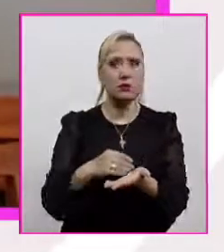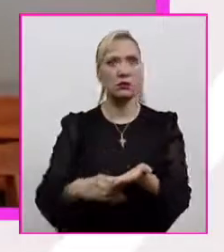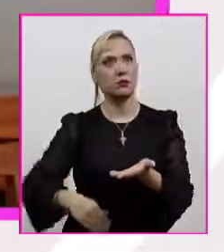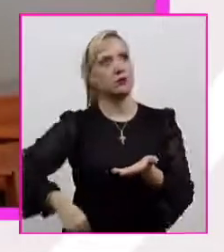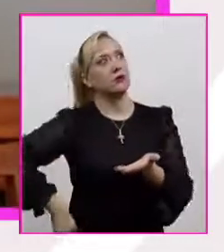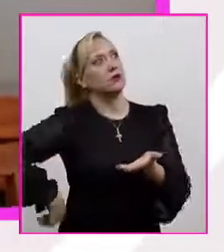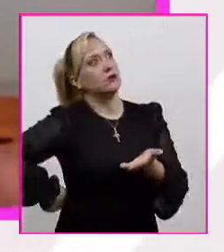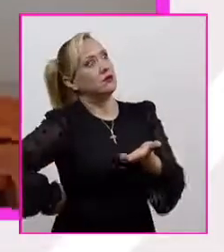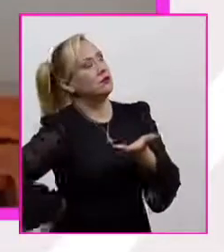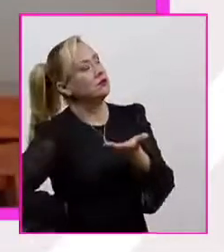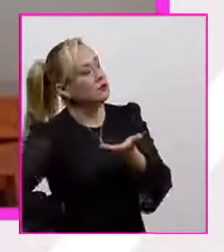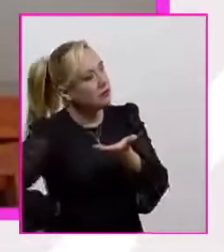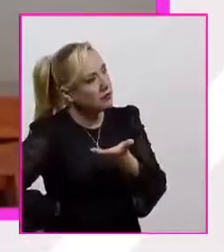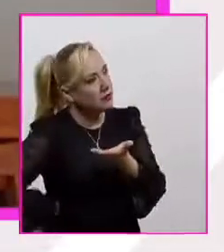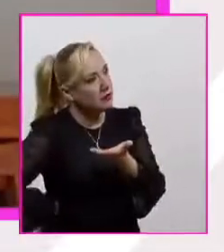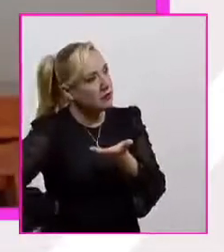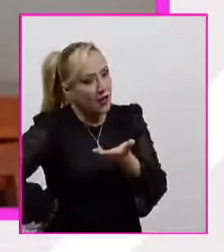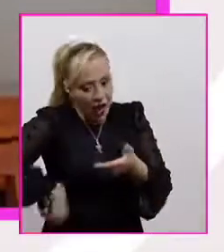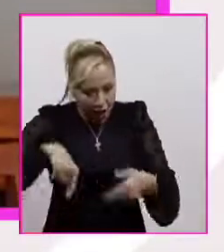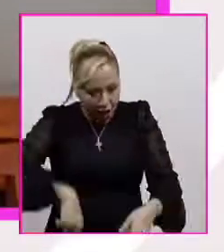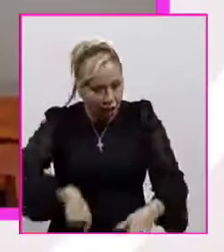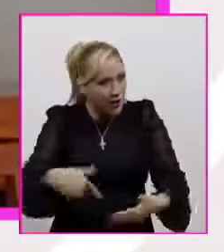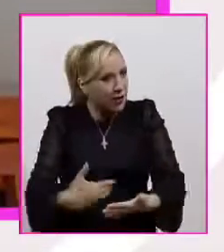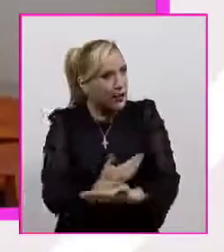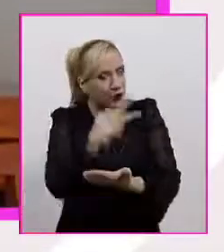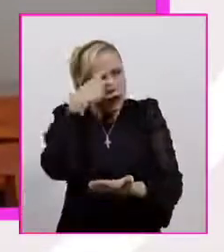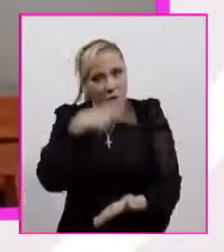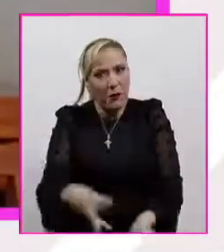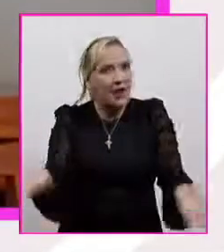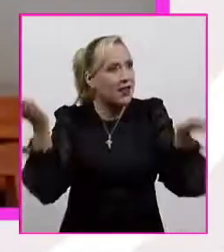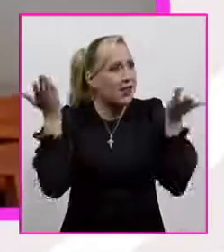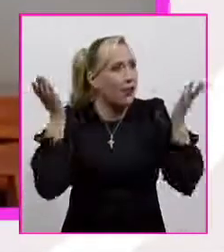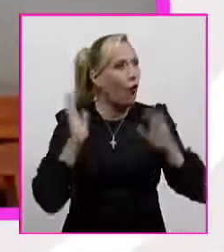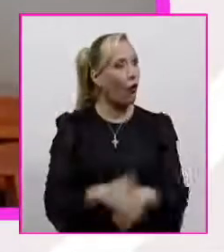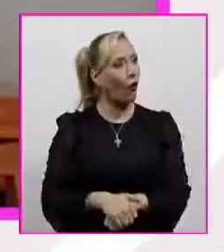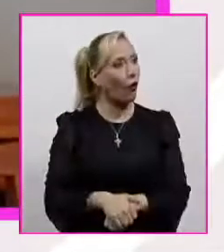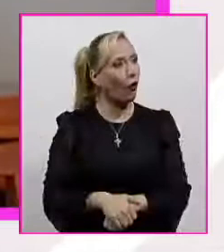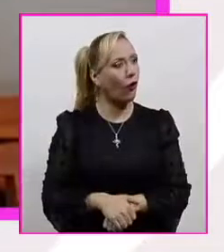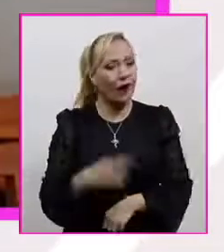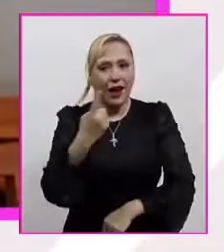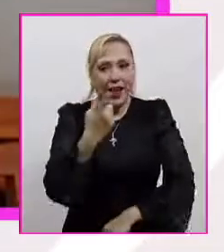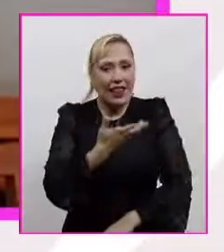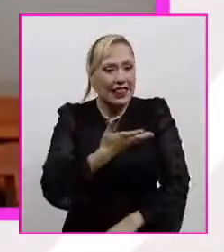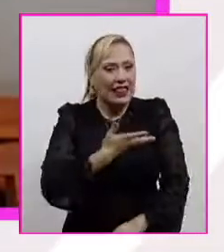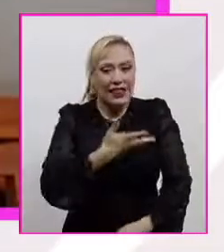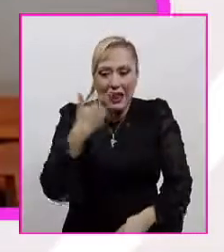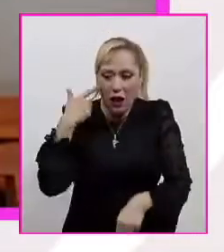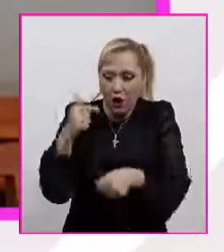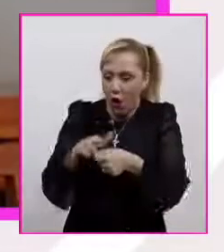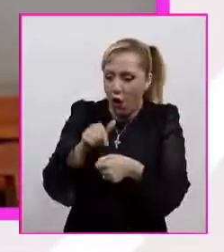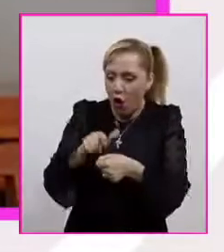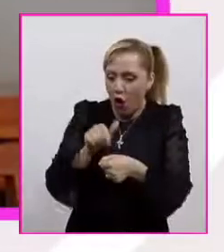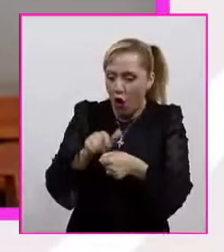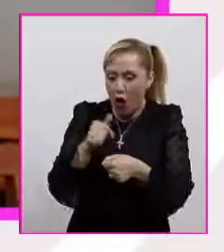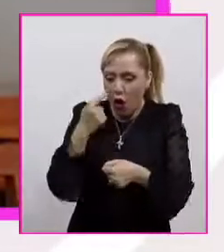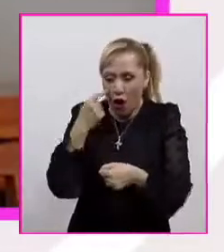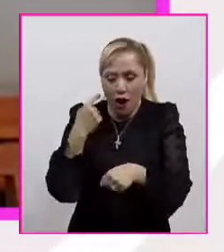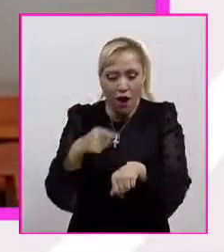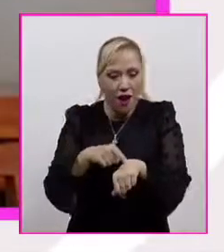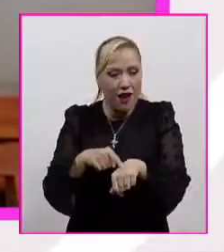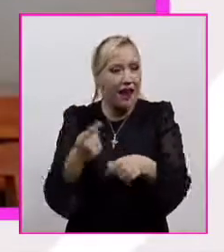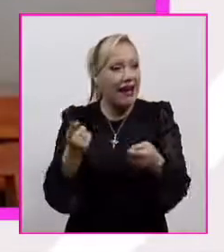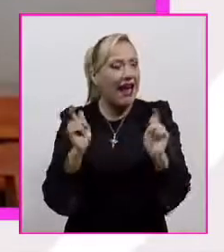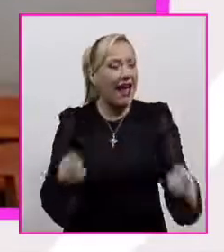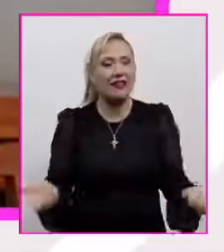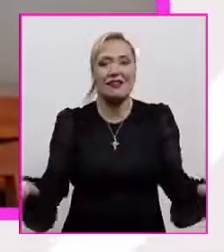pues, o sea, el bebé nació en México y eso es lo que se requiere para ser mexicano, no ningún otro tipo de fisionomía, ¿no? Y otra